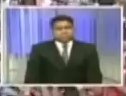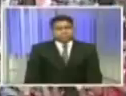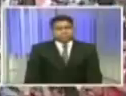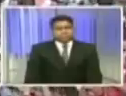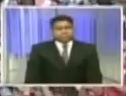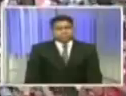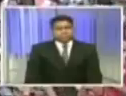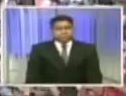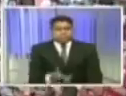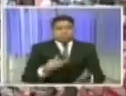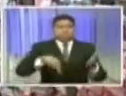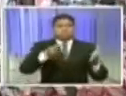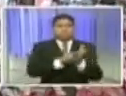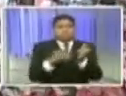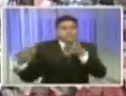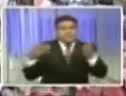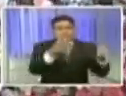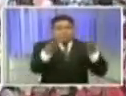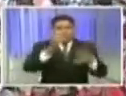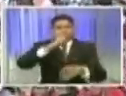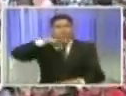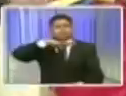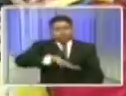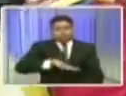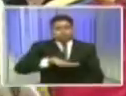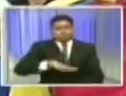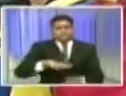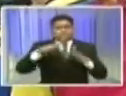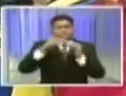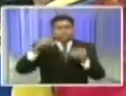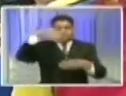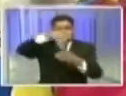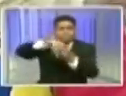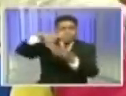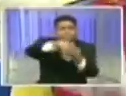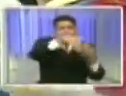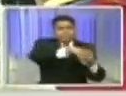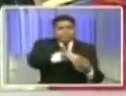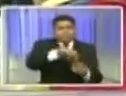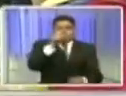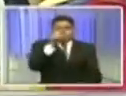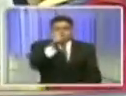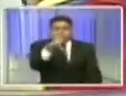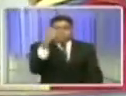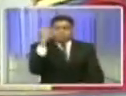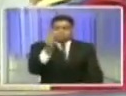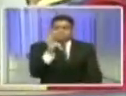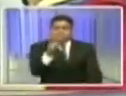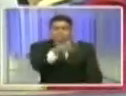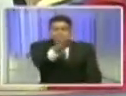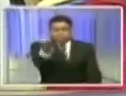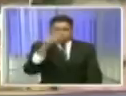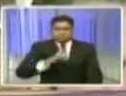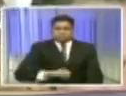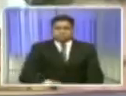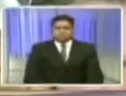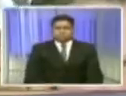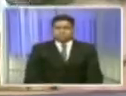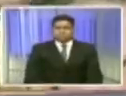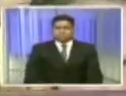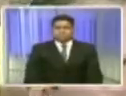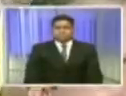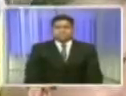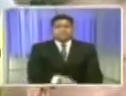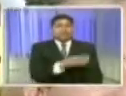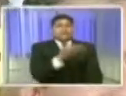Y retomar el camino de las victorias electorales hacia el futuro le corresponde a ustedes esa tarea. Y si